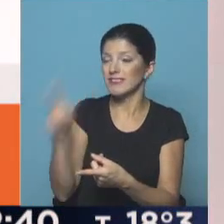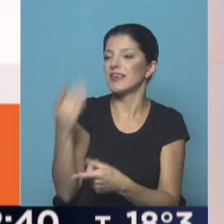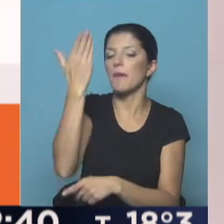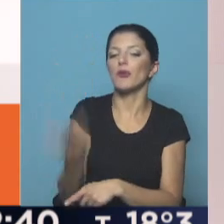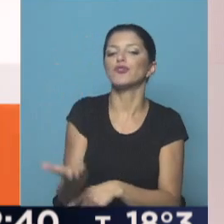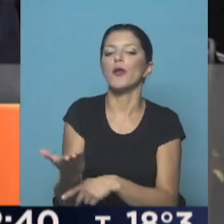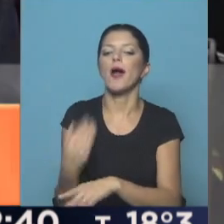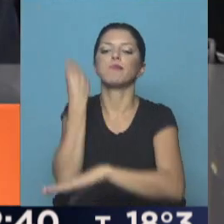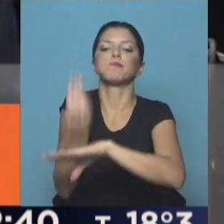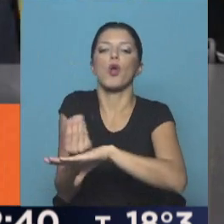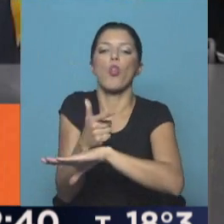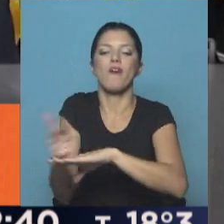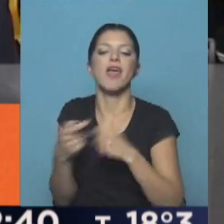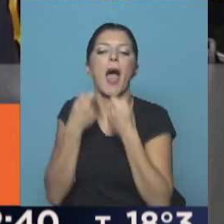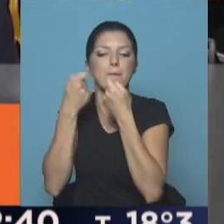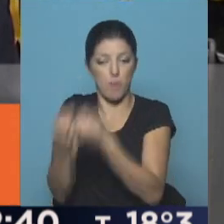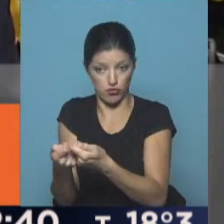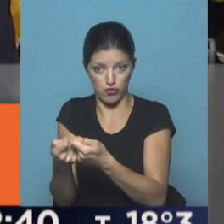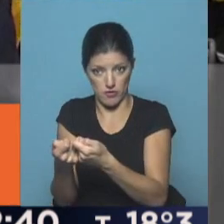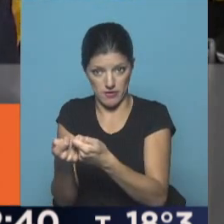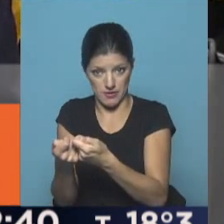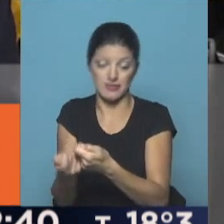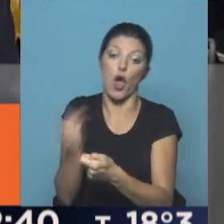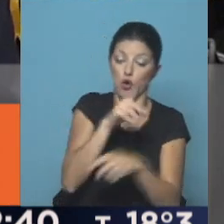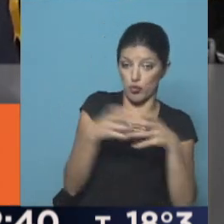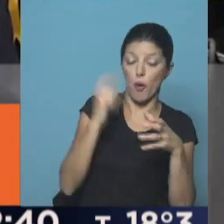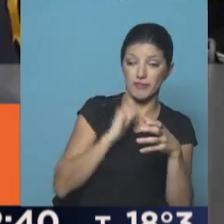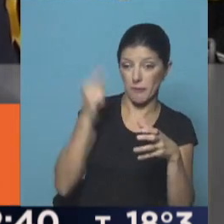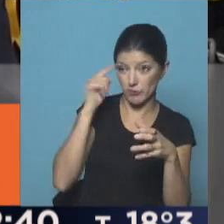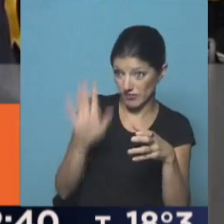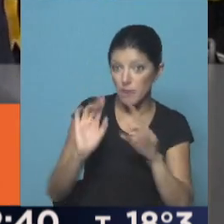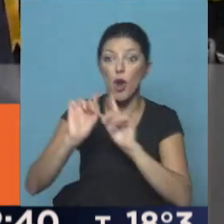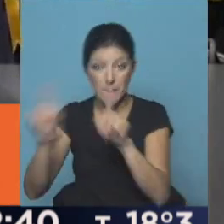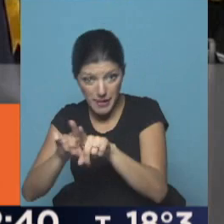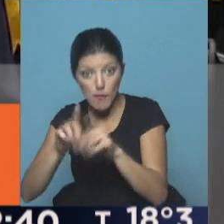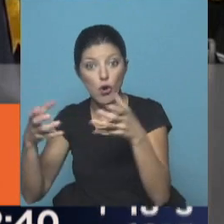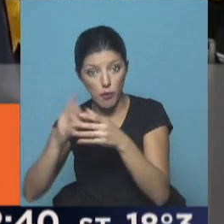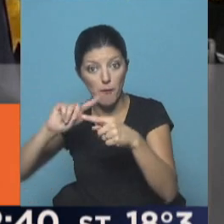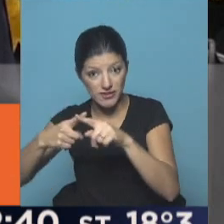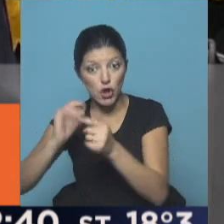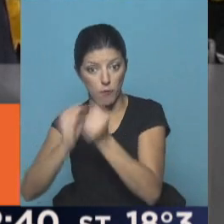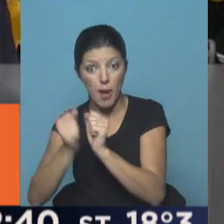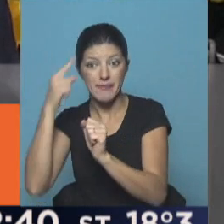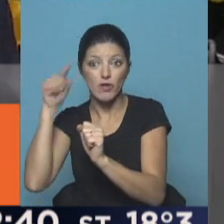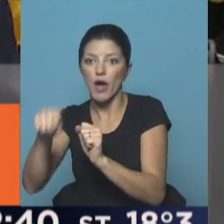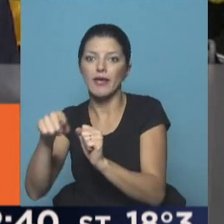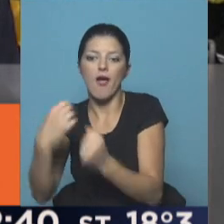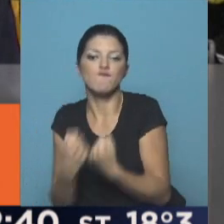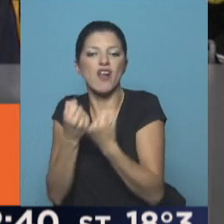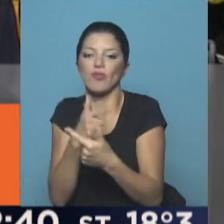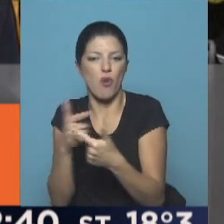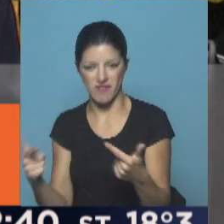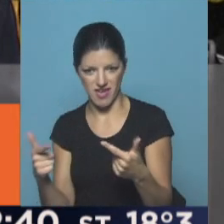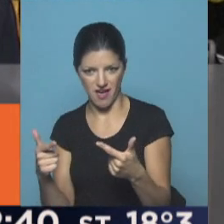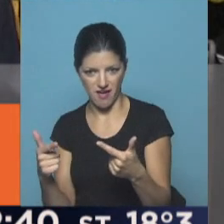nunca antes, desde fuera del Partido Laborista y desde dentro del Partido Laborista. Y creo que Corbyn ha sido,